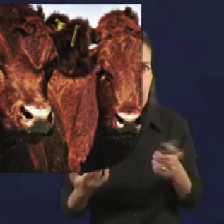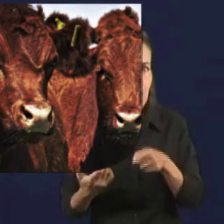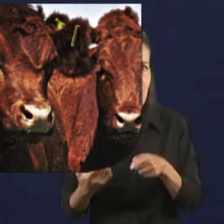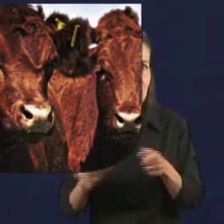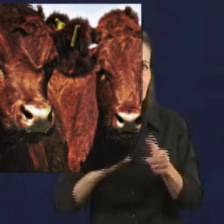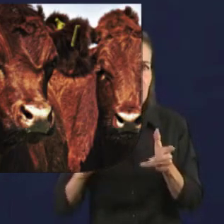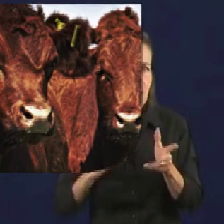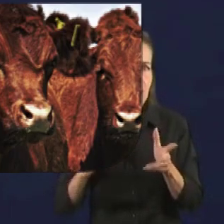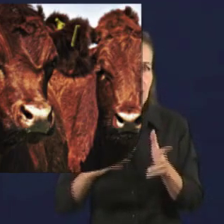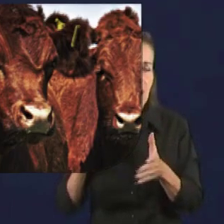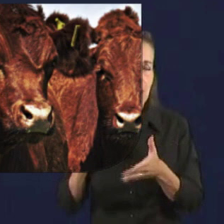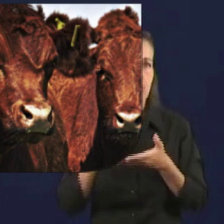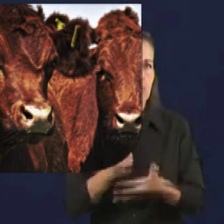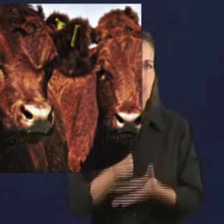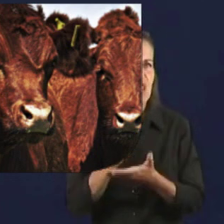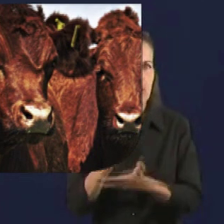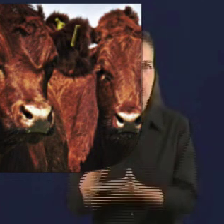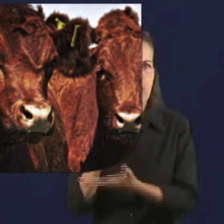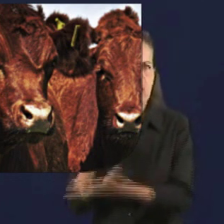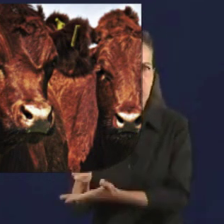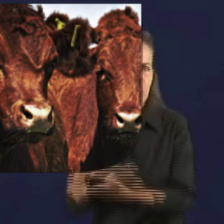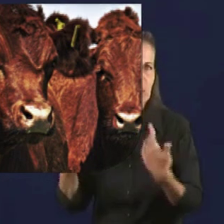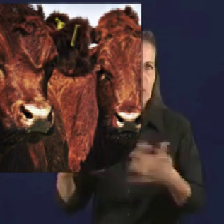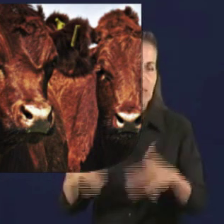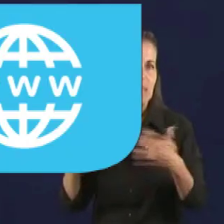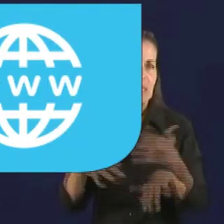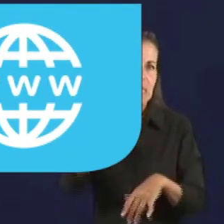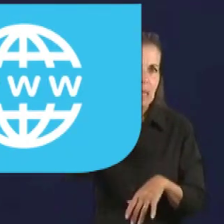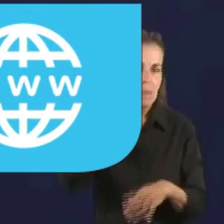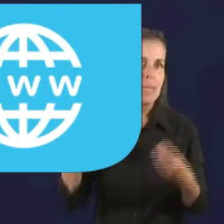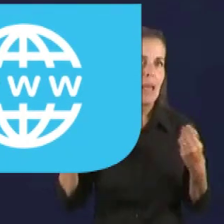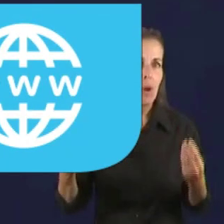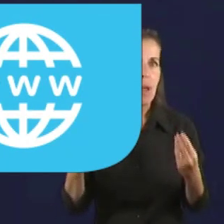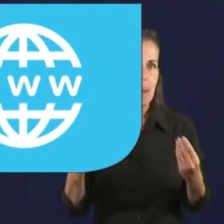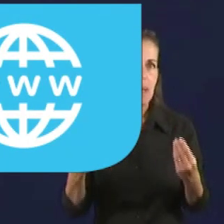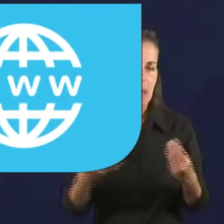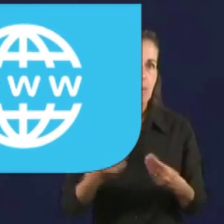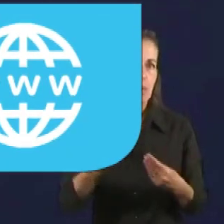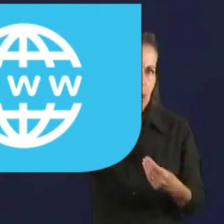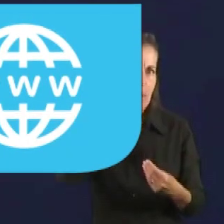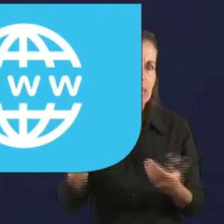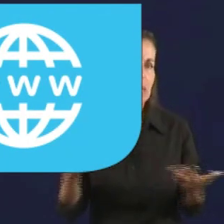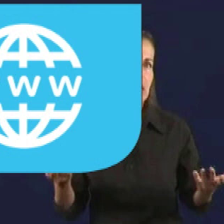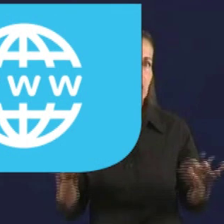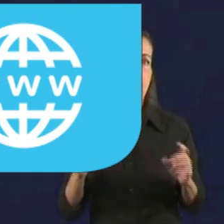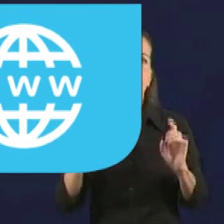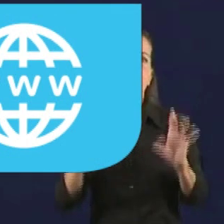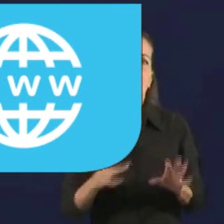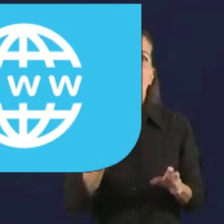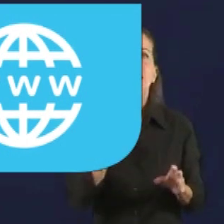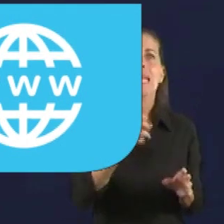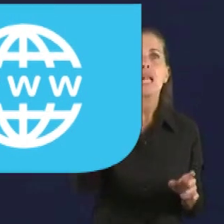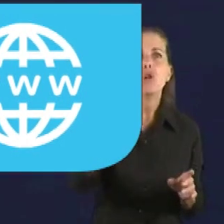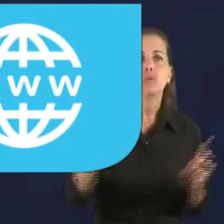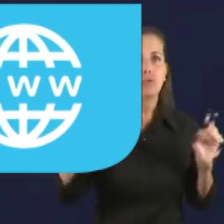de estas cuestiones subsidiadas es que habitualmente lo que ocurre, pasa no solo en energía, pasa también en el transporte, y